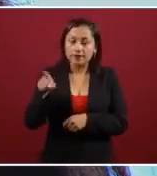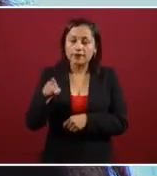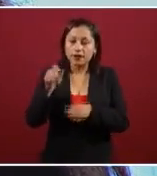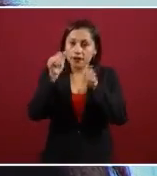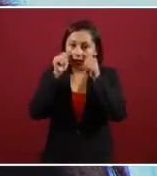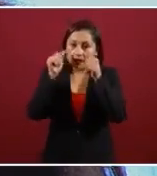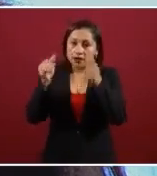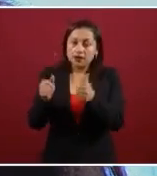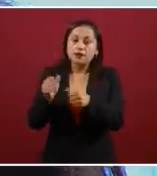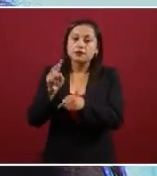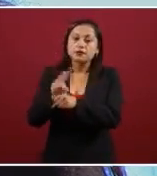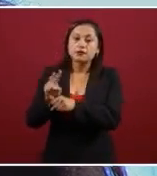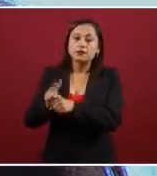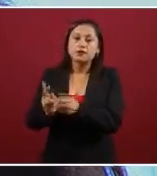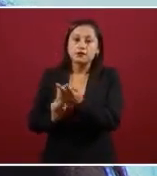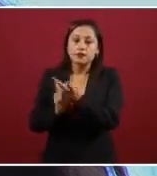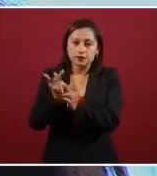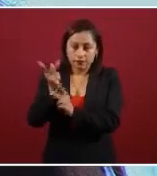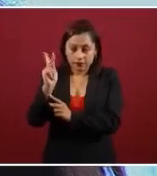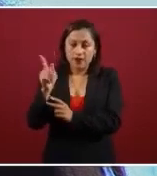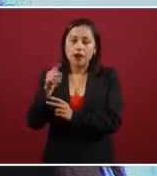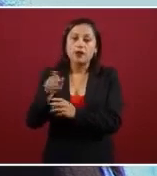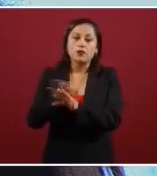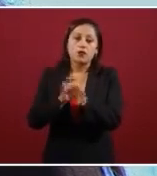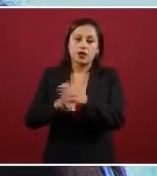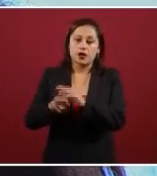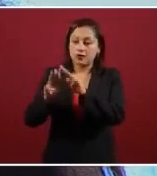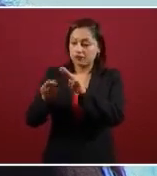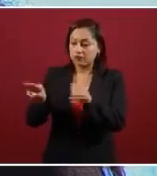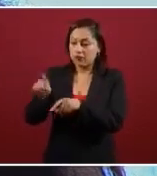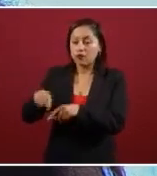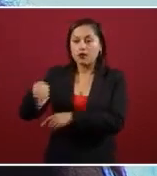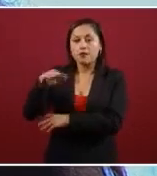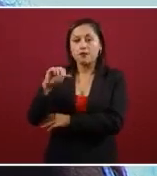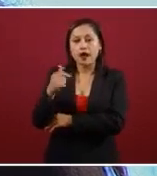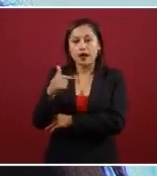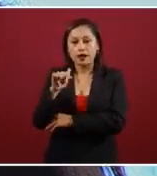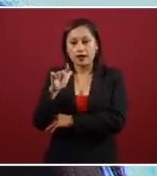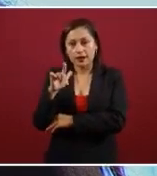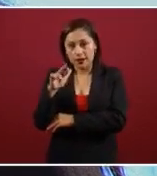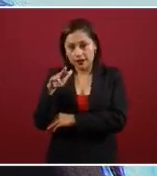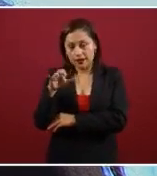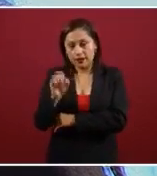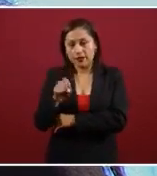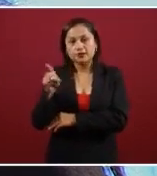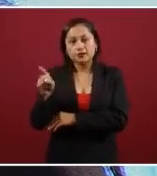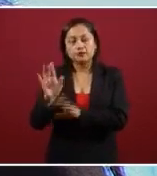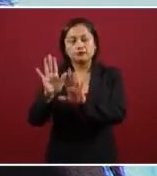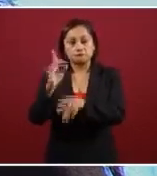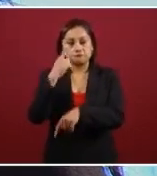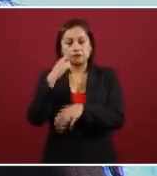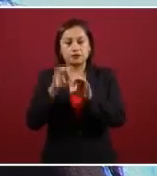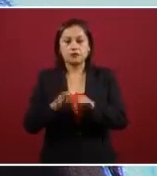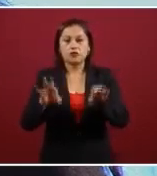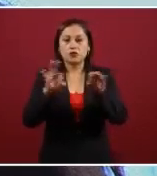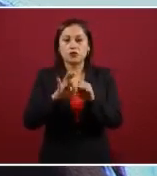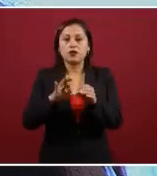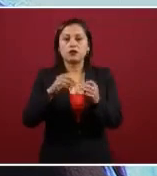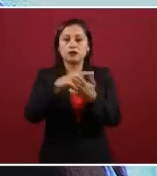zonas emblemáticas, caso de los manglares, comentarles algunos datos importantes. Sembrando Vida está en los